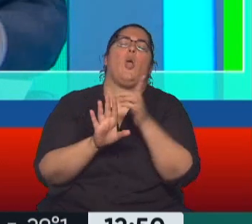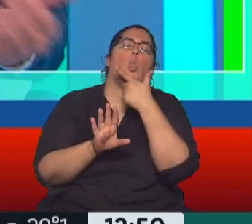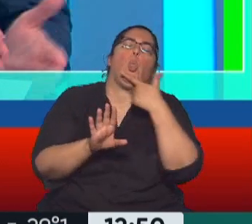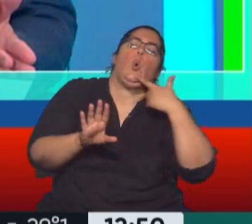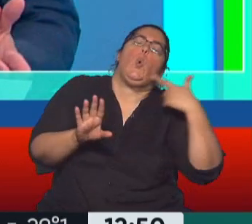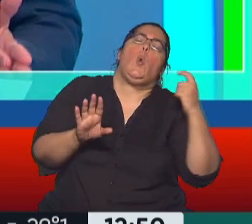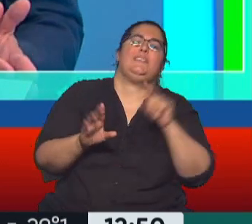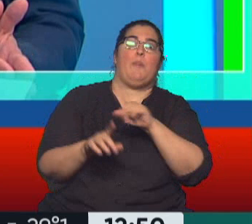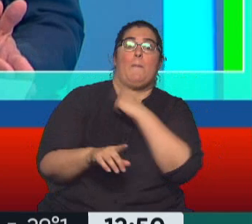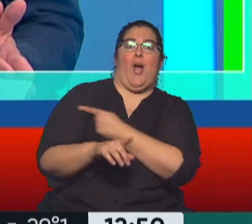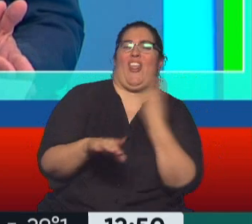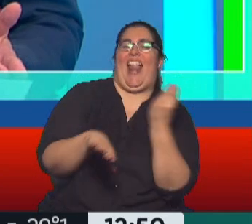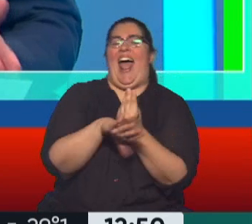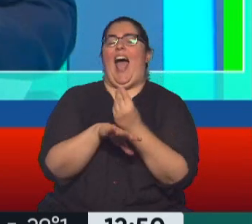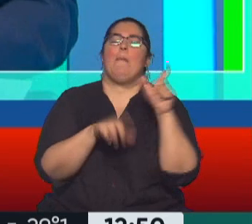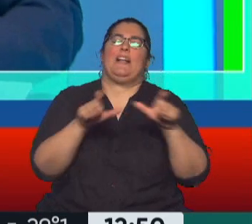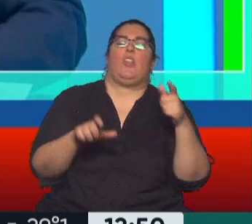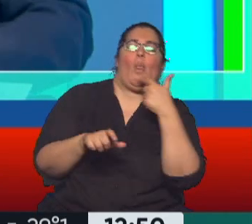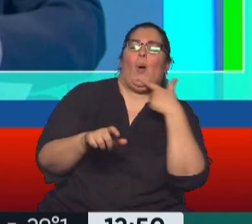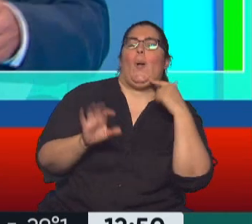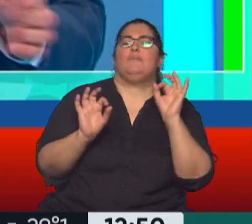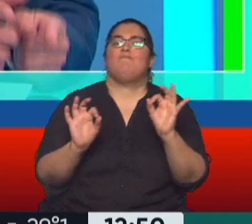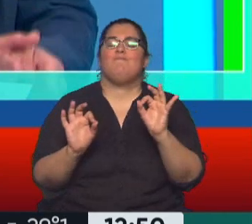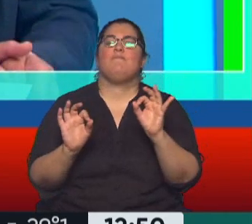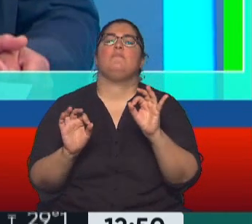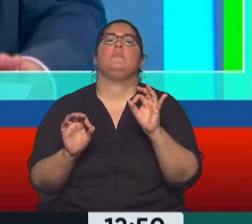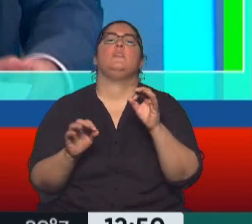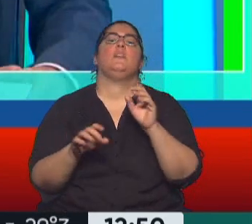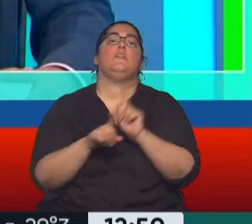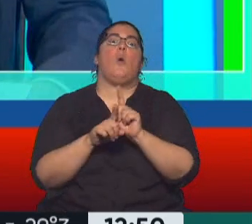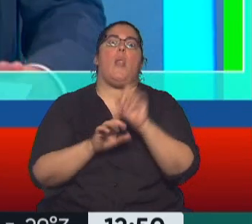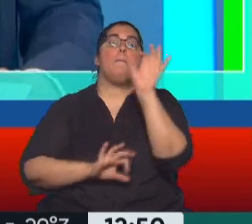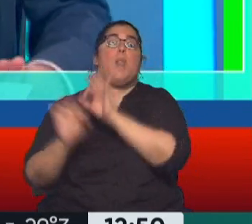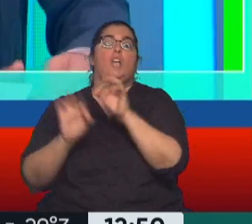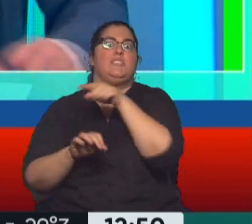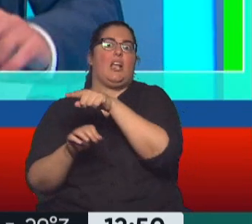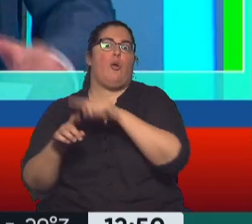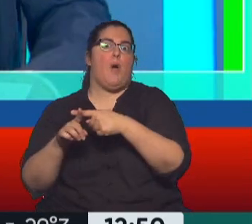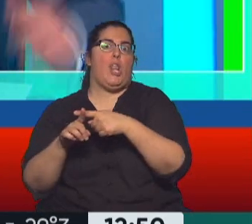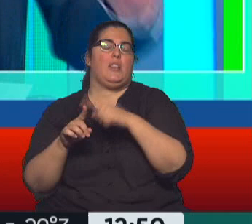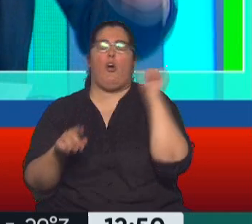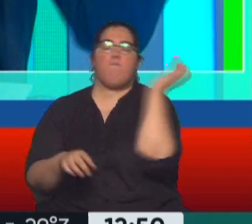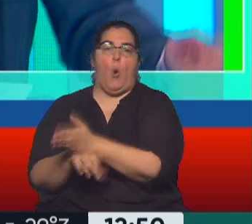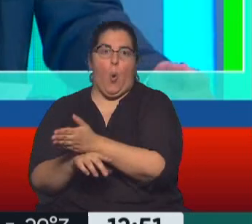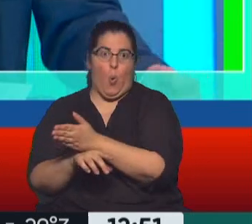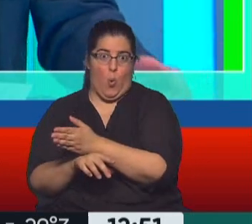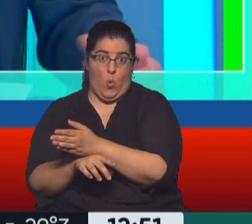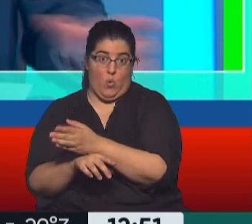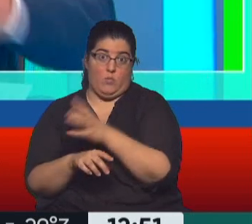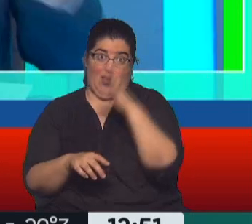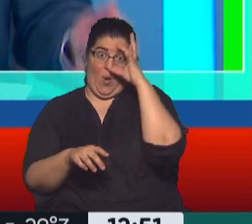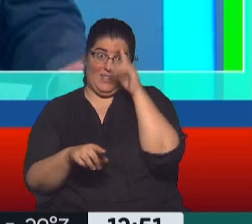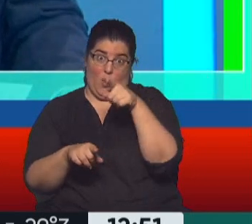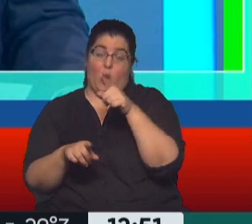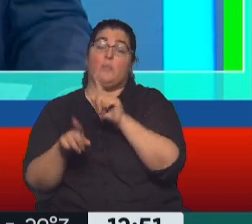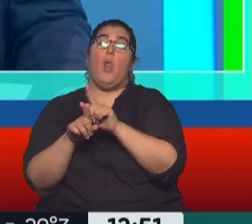al poder, sobre todo con la cantidad de votos que sacó y contra el proyecto que derrotó. No olvidemos que él derrota casi a la vuelta del